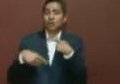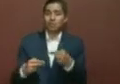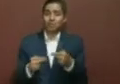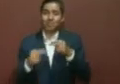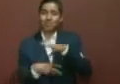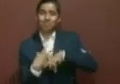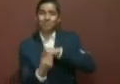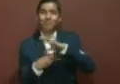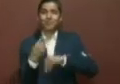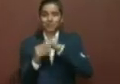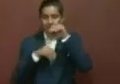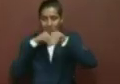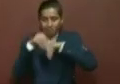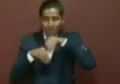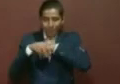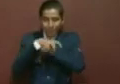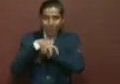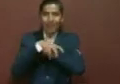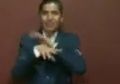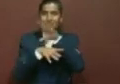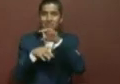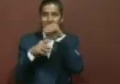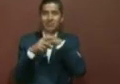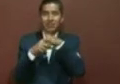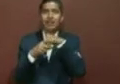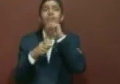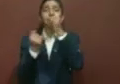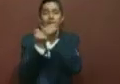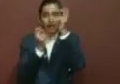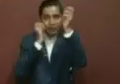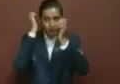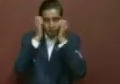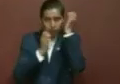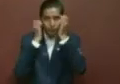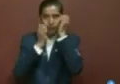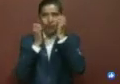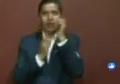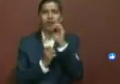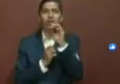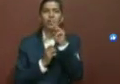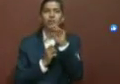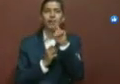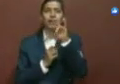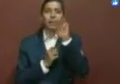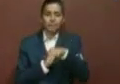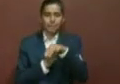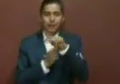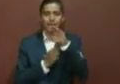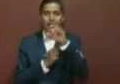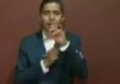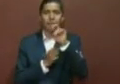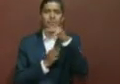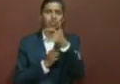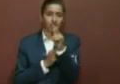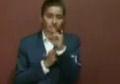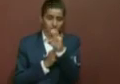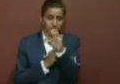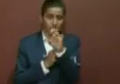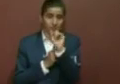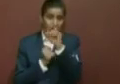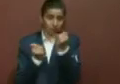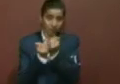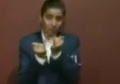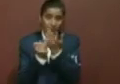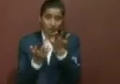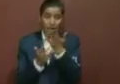a los diseñadores gráficos. También vamos a tener una exposición de William Kendrick y una exposición que no se pueden perder,